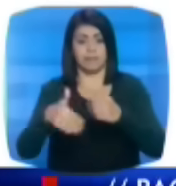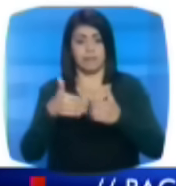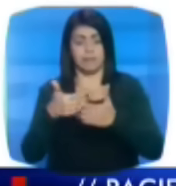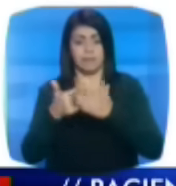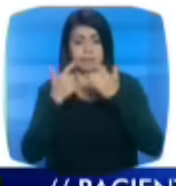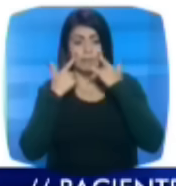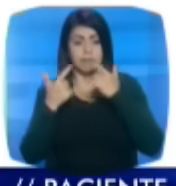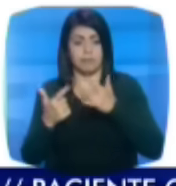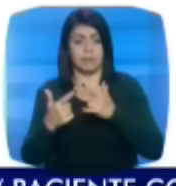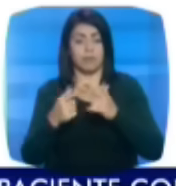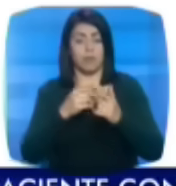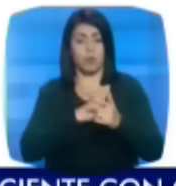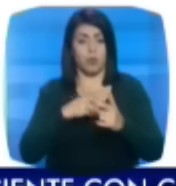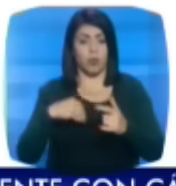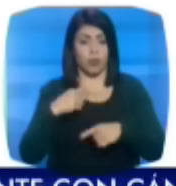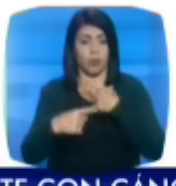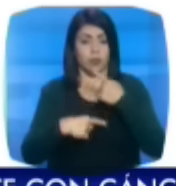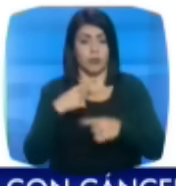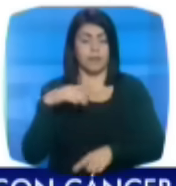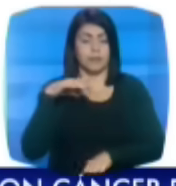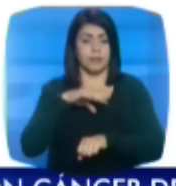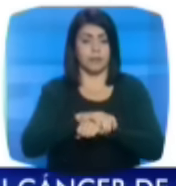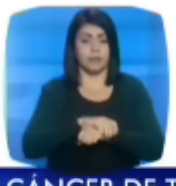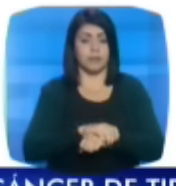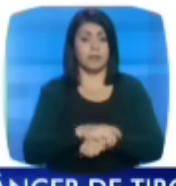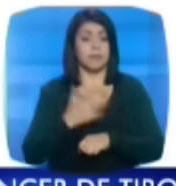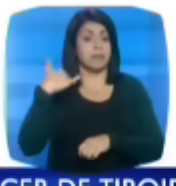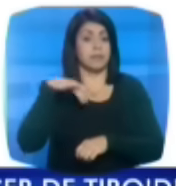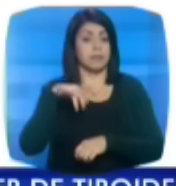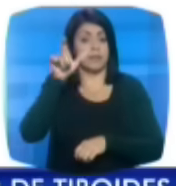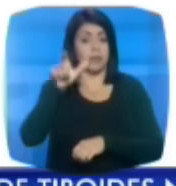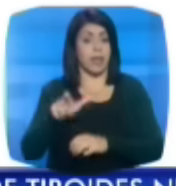como en Polonia, donde fue detenido el